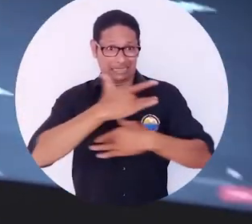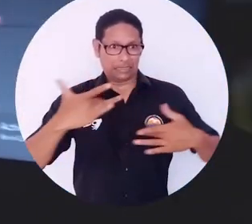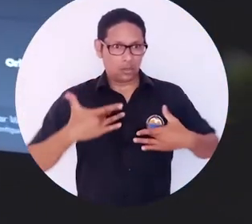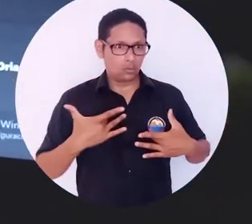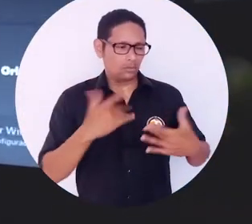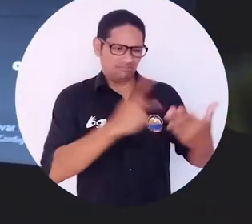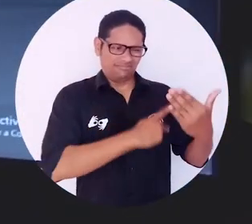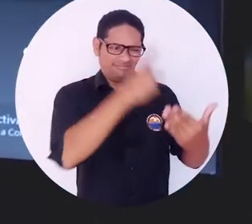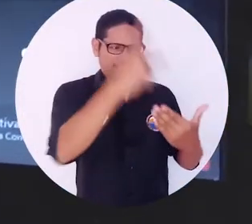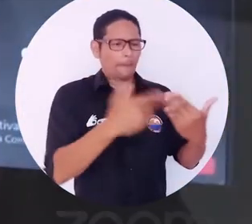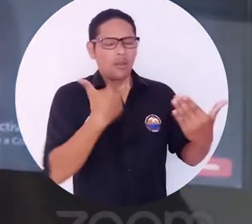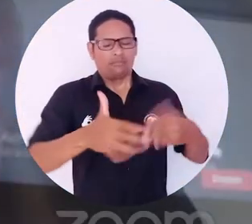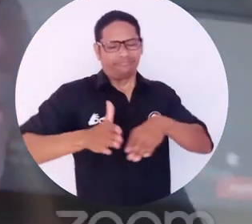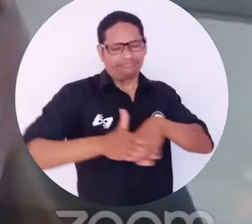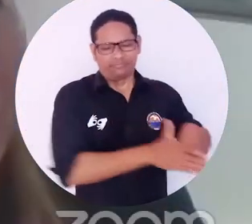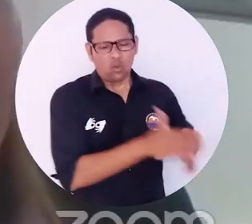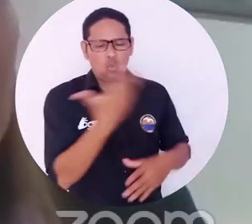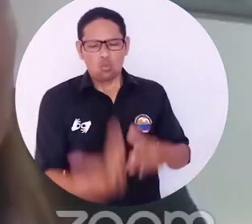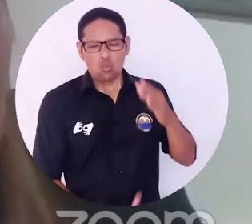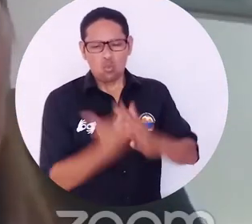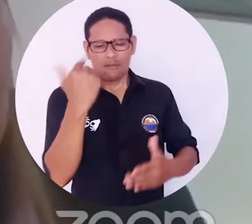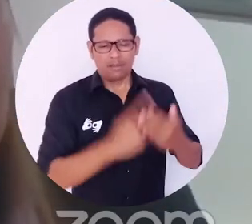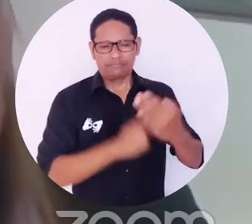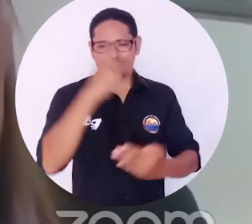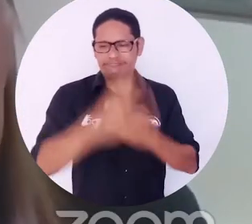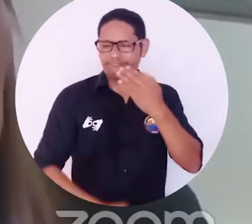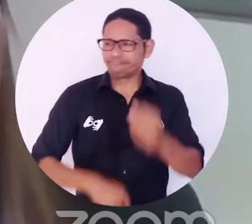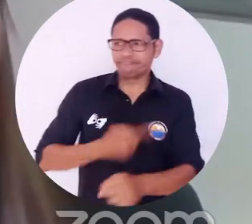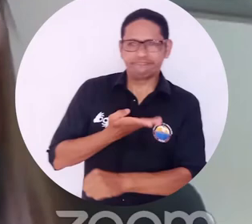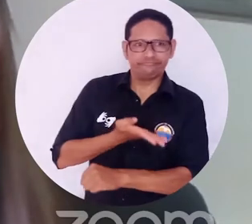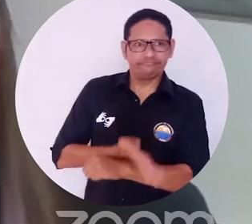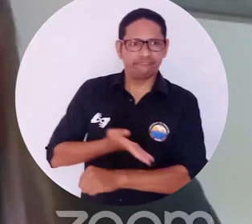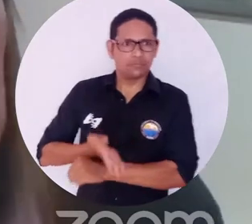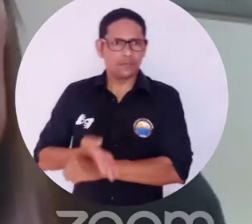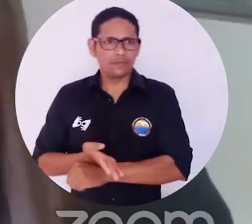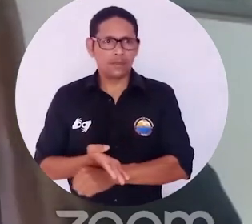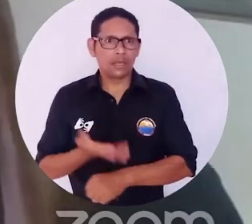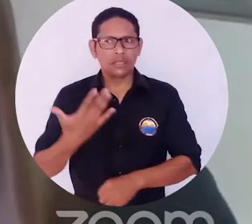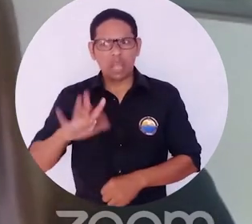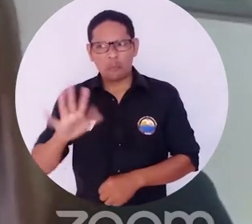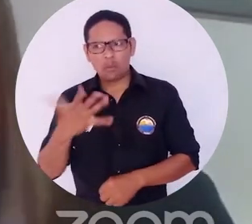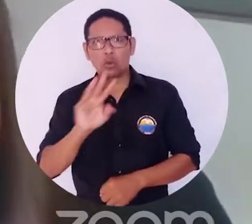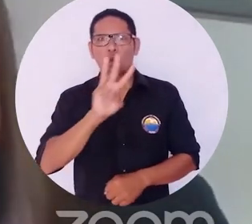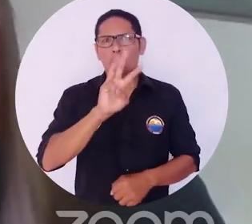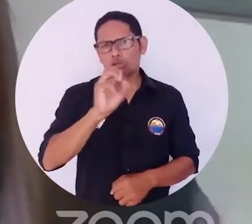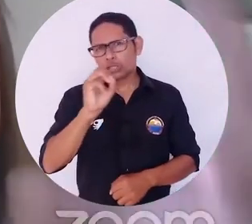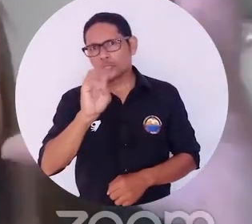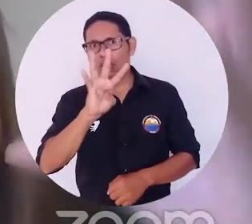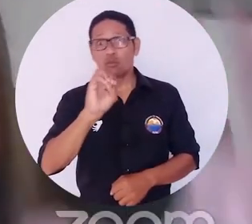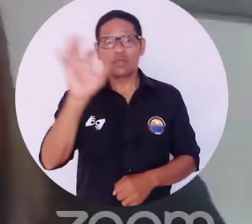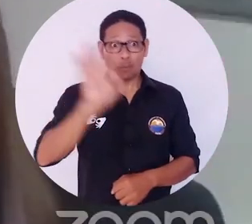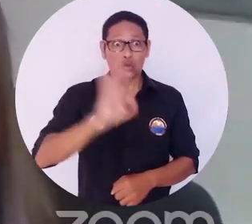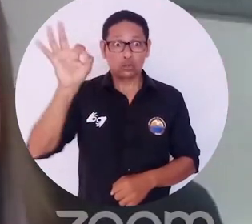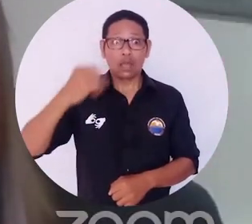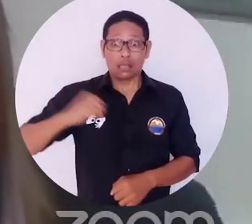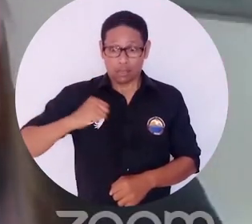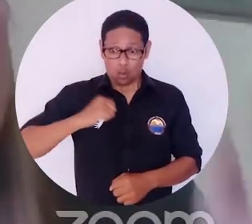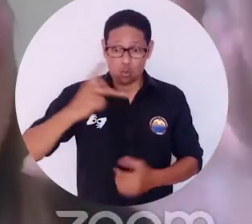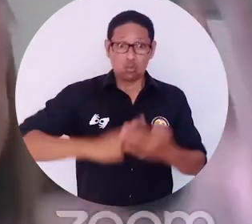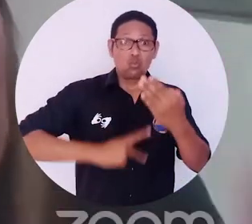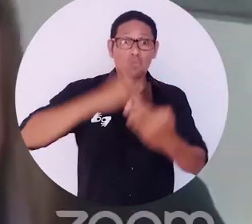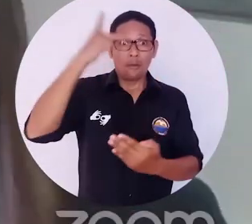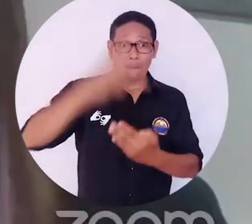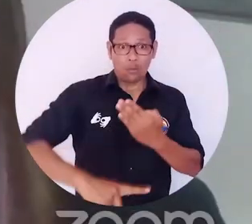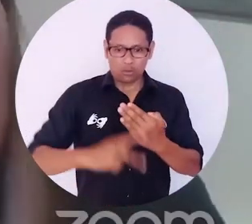se presenten nuevas propuestas. Básicamente ya se ha trabajado, ya tenemos más o menos en un 80-90% un nuevo proyecto de ley con